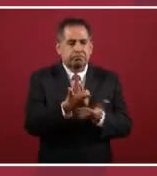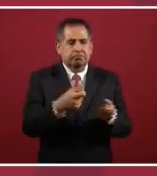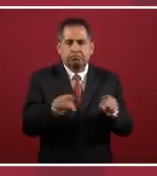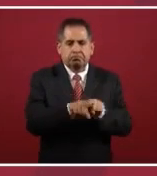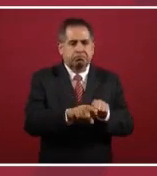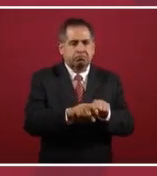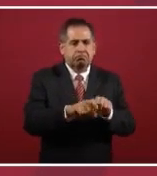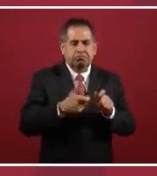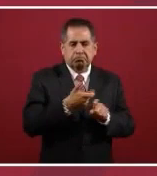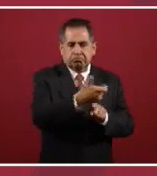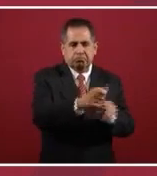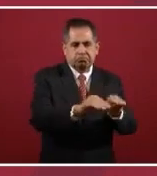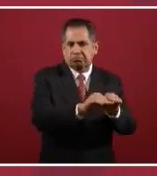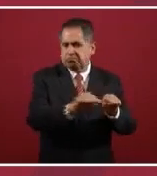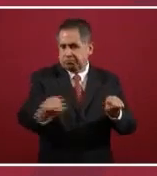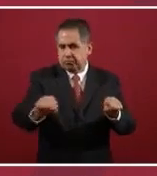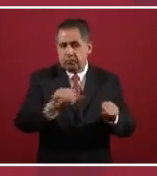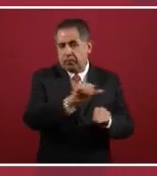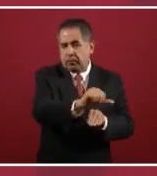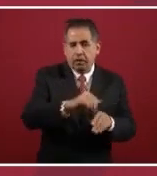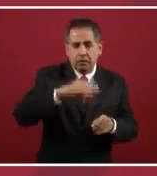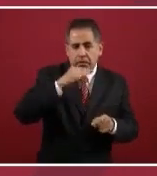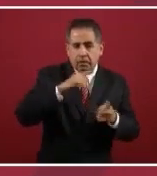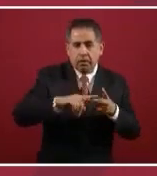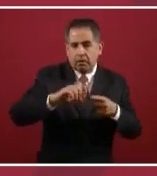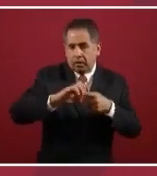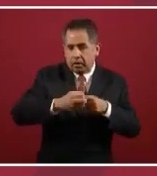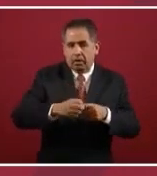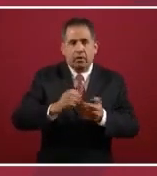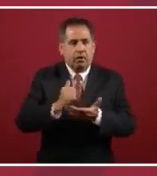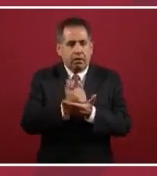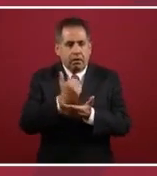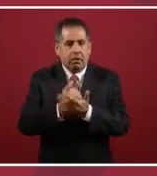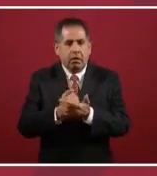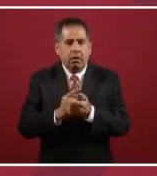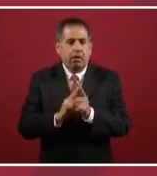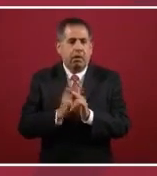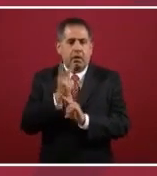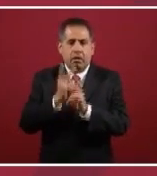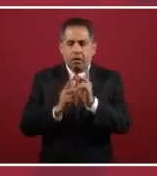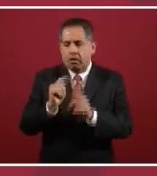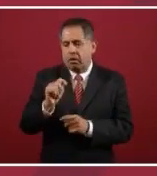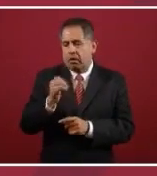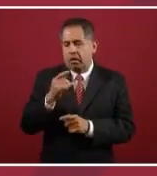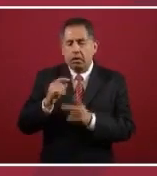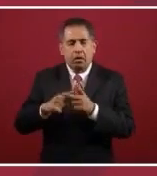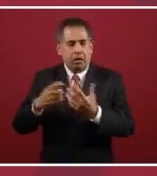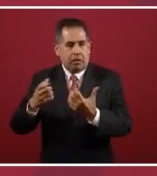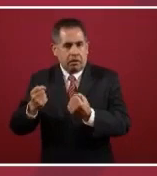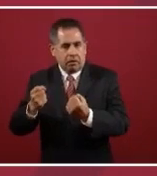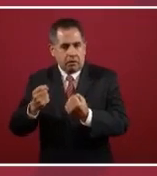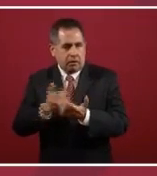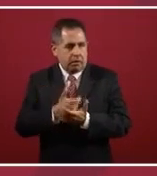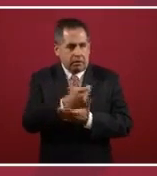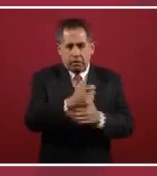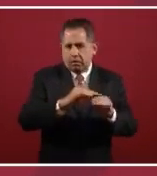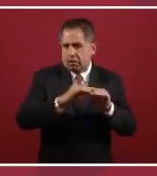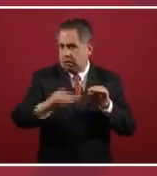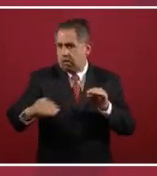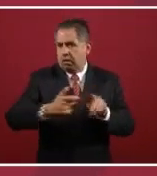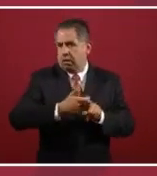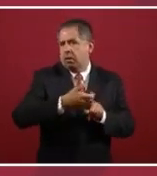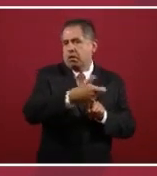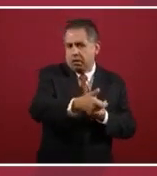para maíz, frijol, arroz, trigo y leche. En el caso del maíz,